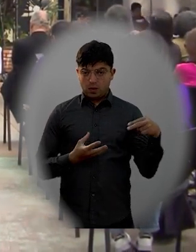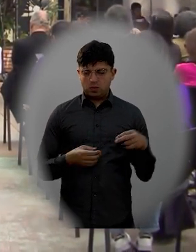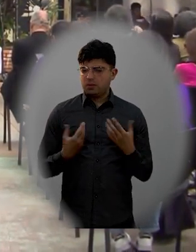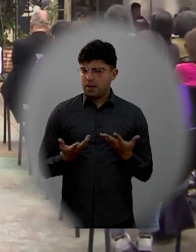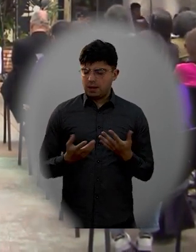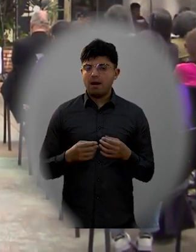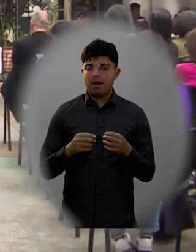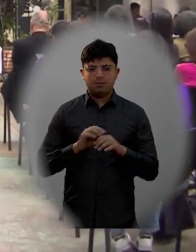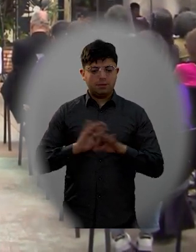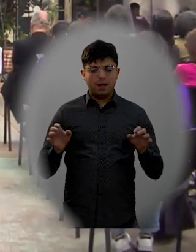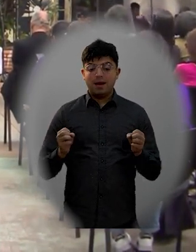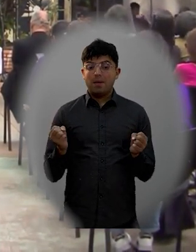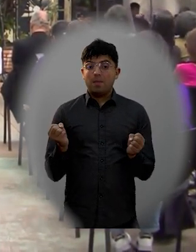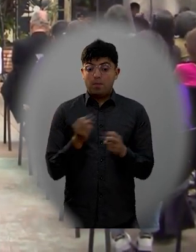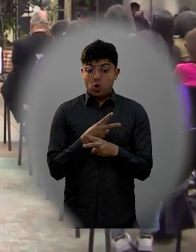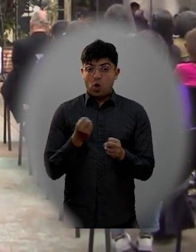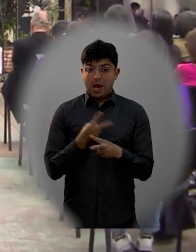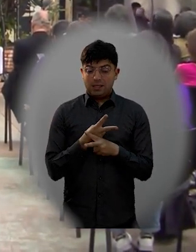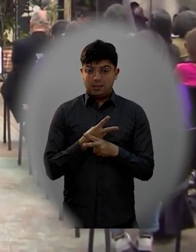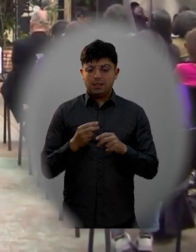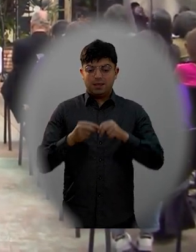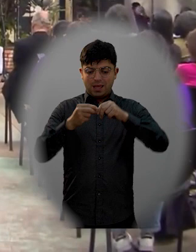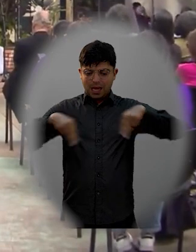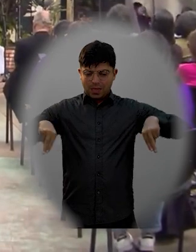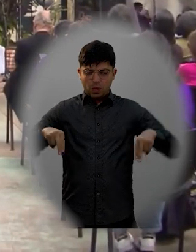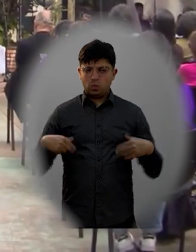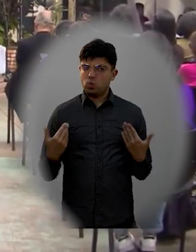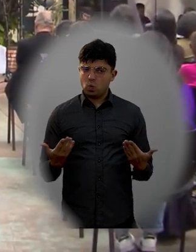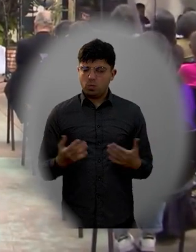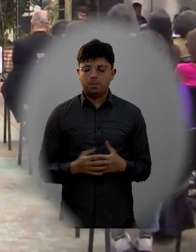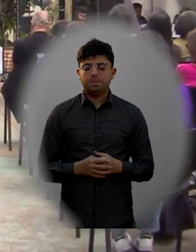para eliminar las violencias de género?